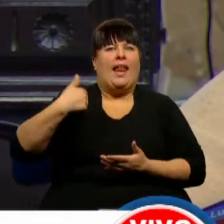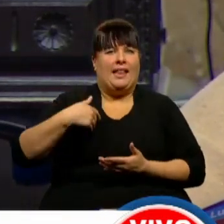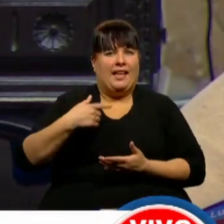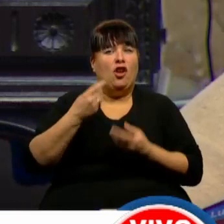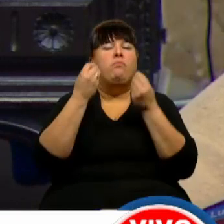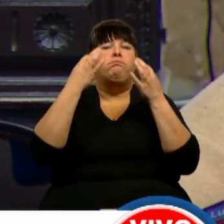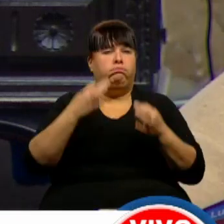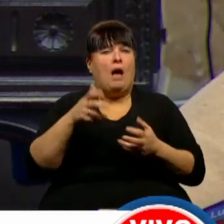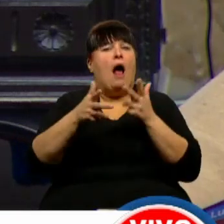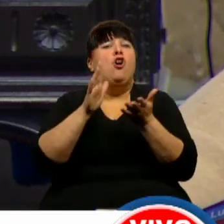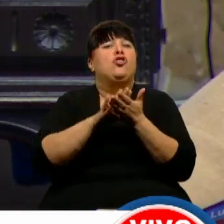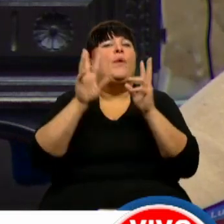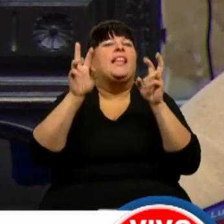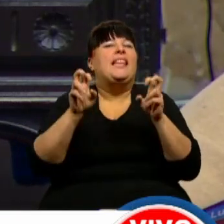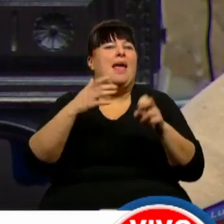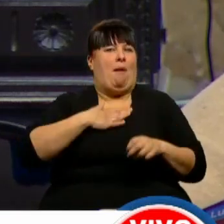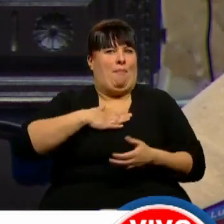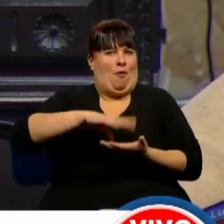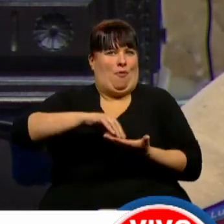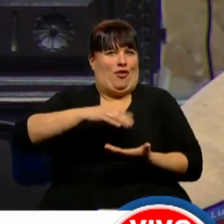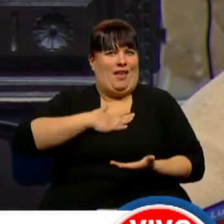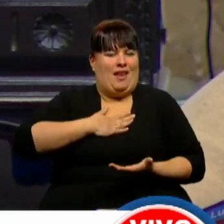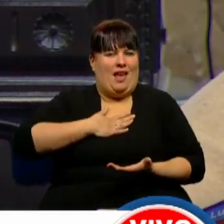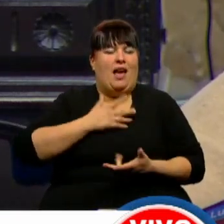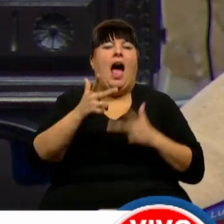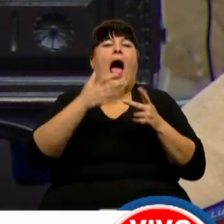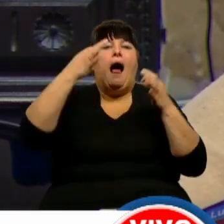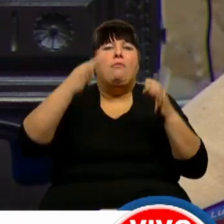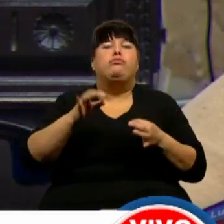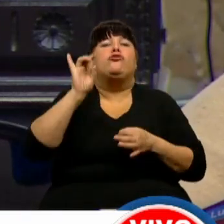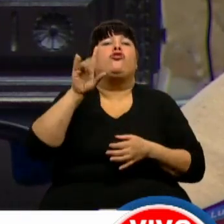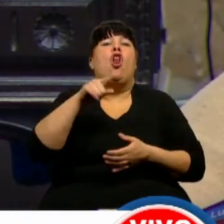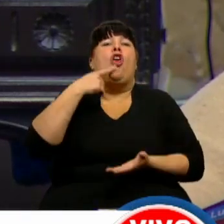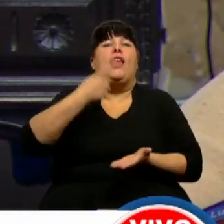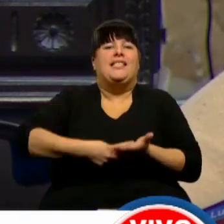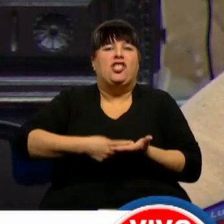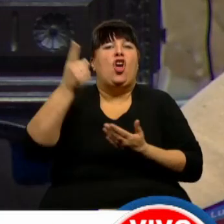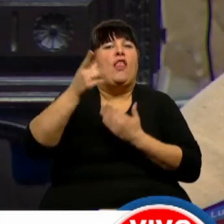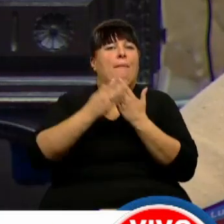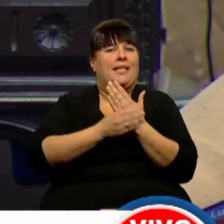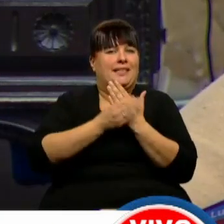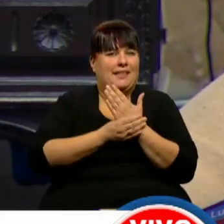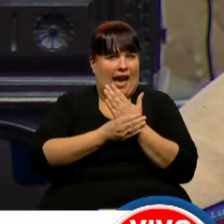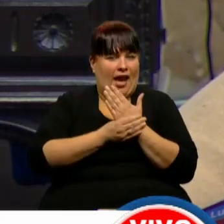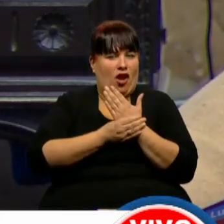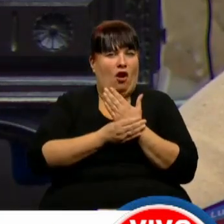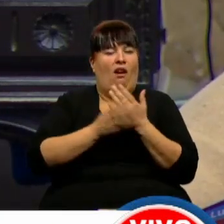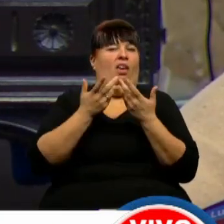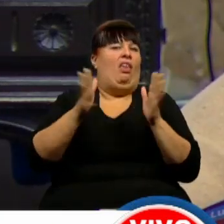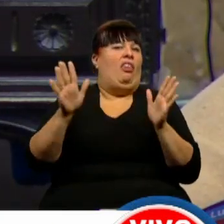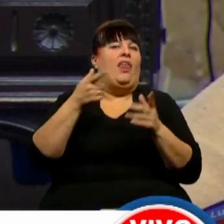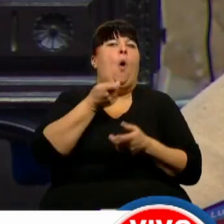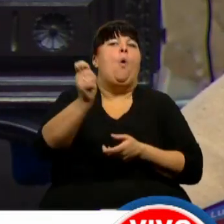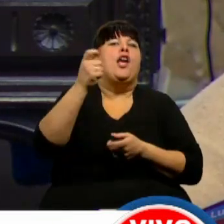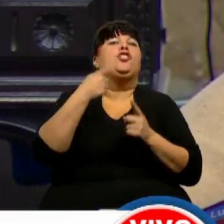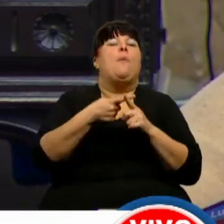porque en definitiva estamos hablando de una cuestión de soberanía. Y hablo particularmente de la decisión ministerial de haber desistido de la